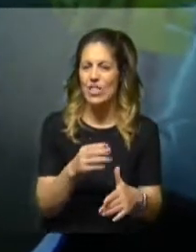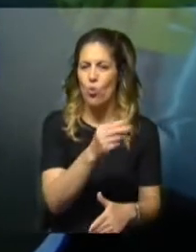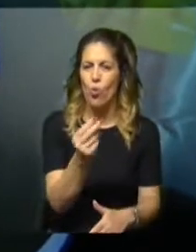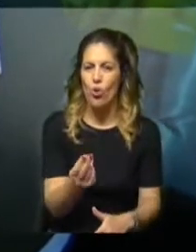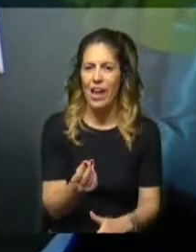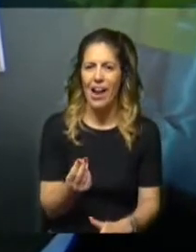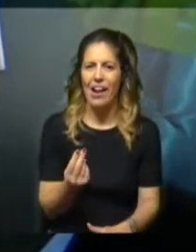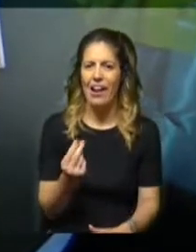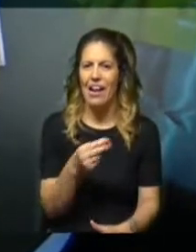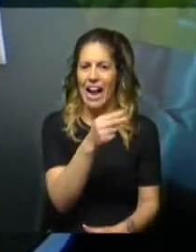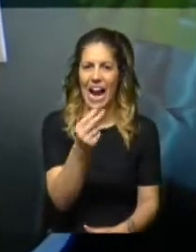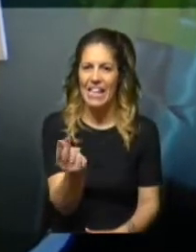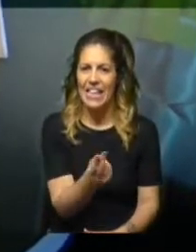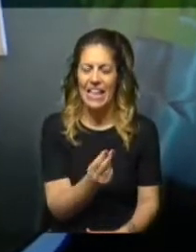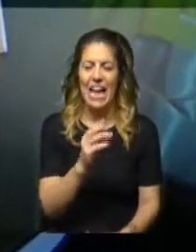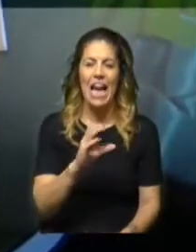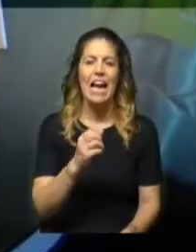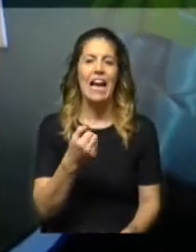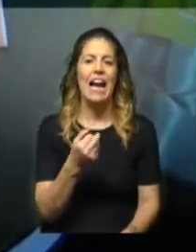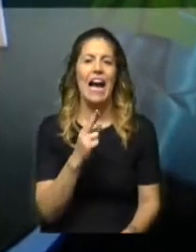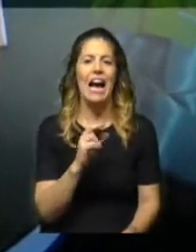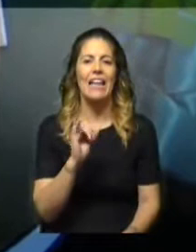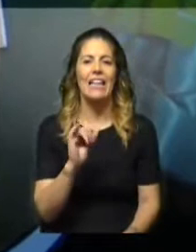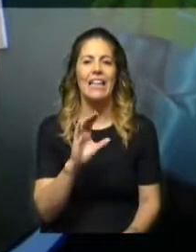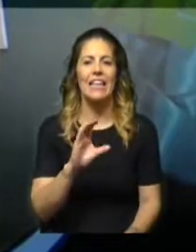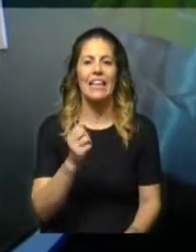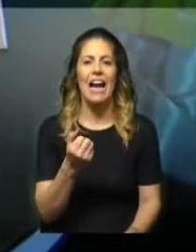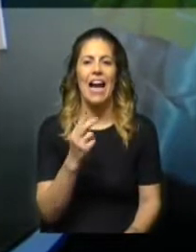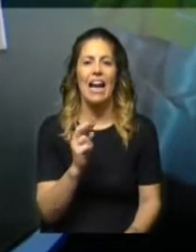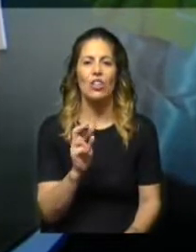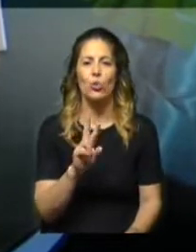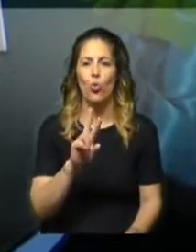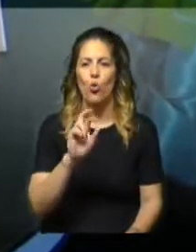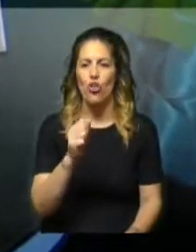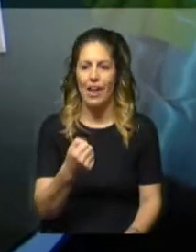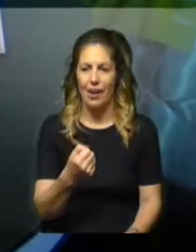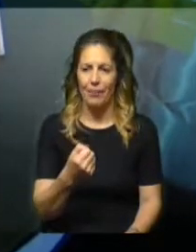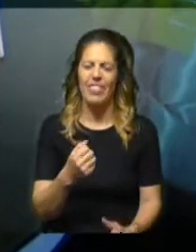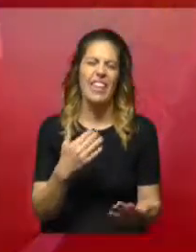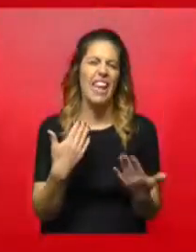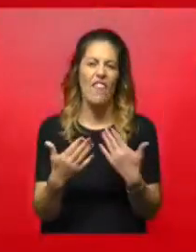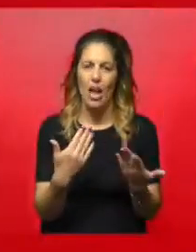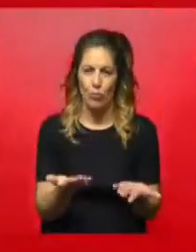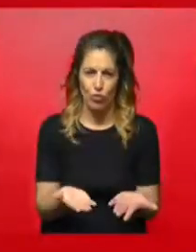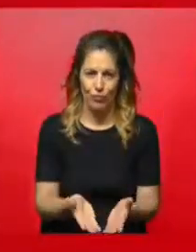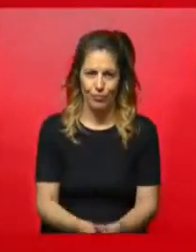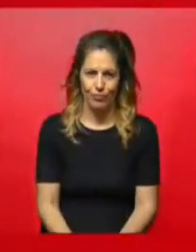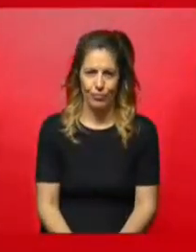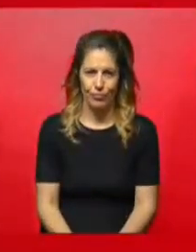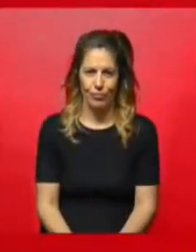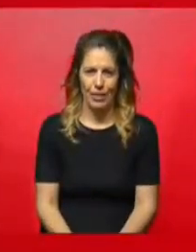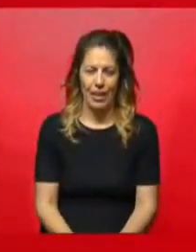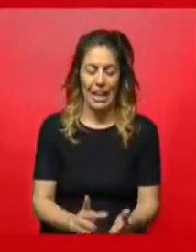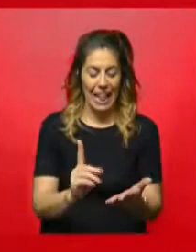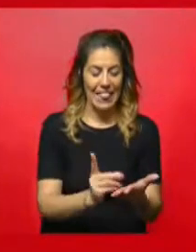si cuando hablamos de una caricatura de Qué temas estamos hablando bueno este en el diccionario